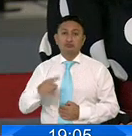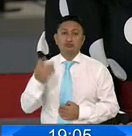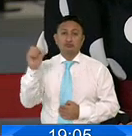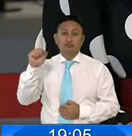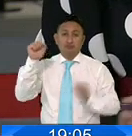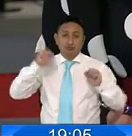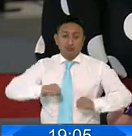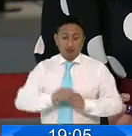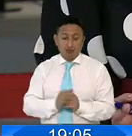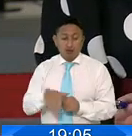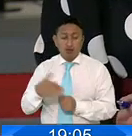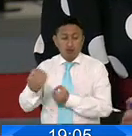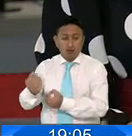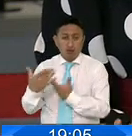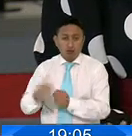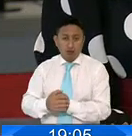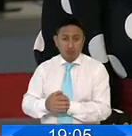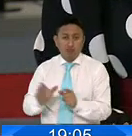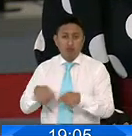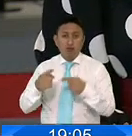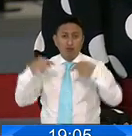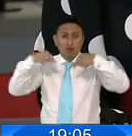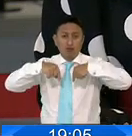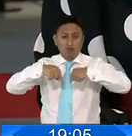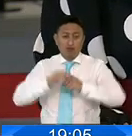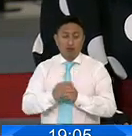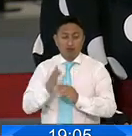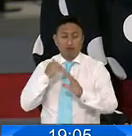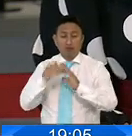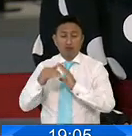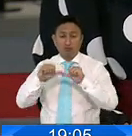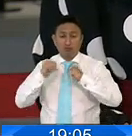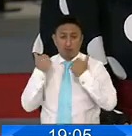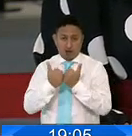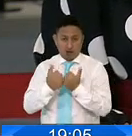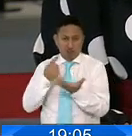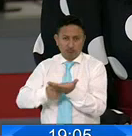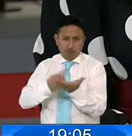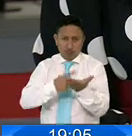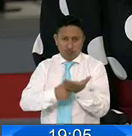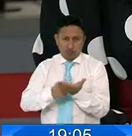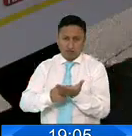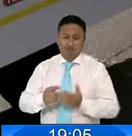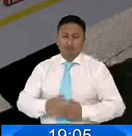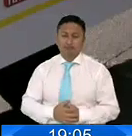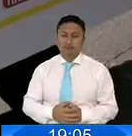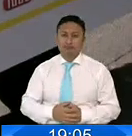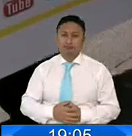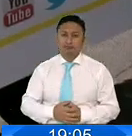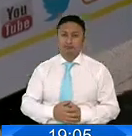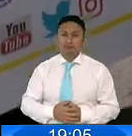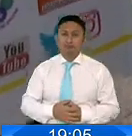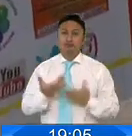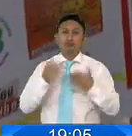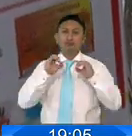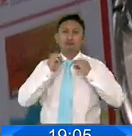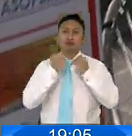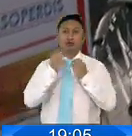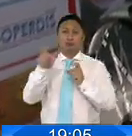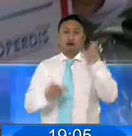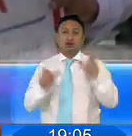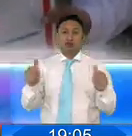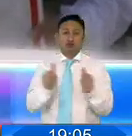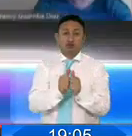deberá elaborar el informe sobre estos hechos y enviar a debate del Pleno de la Asamblea Nacional. Organizaciones de personas